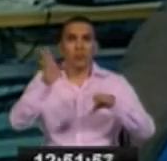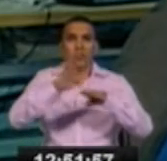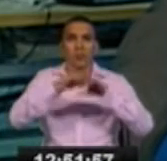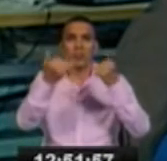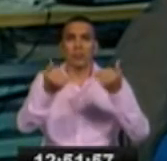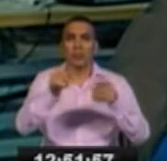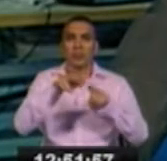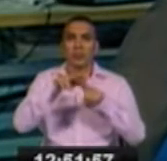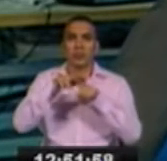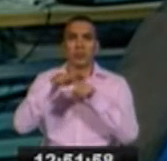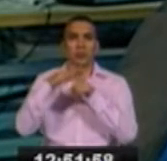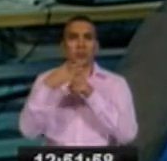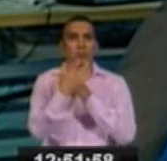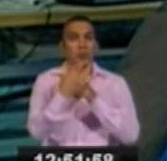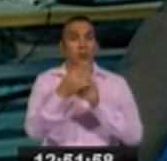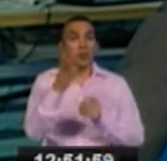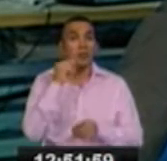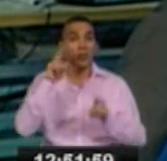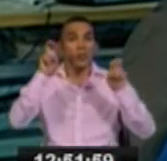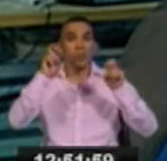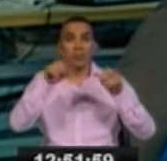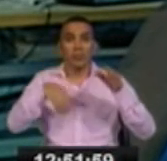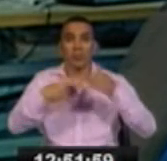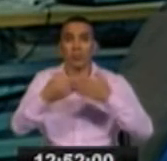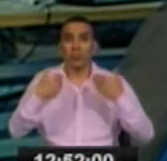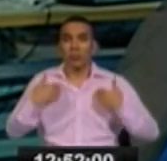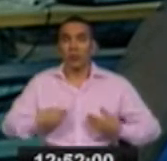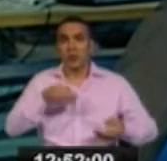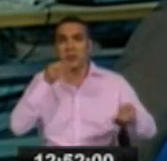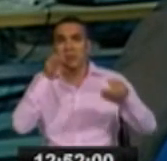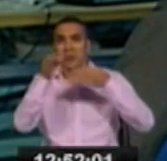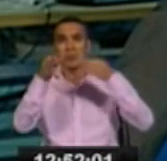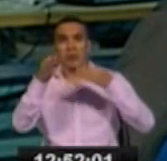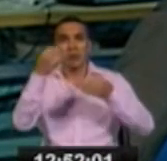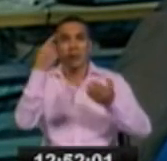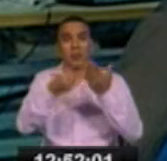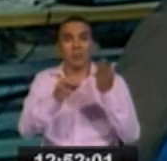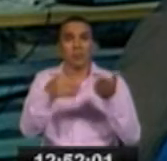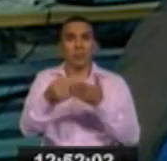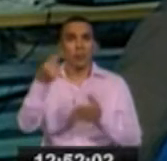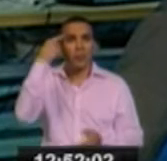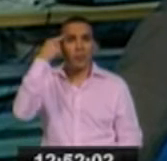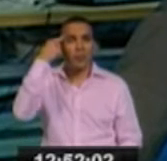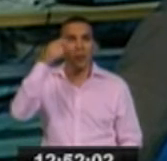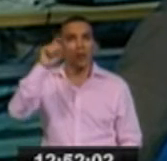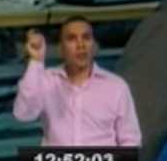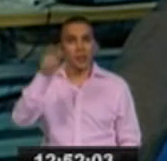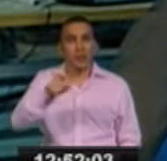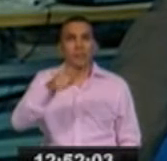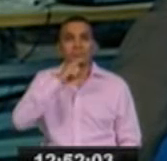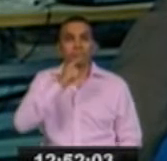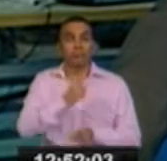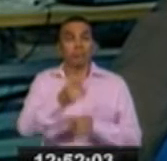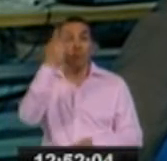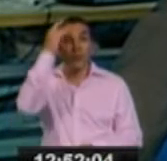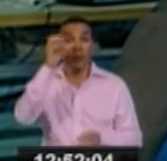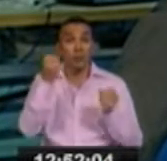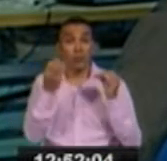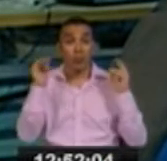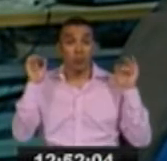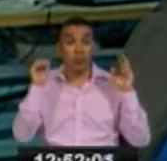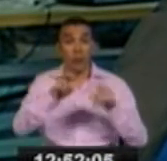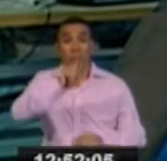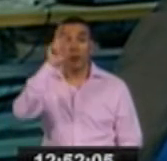Esta situación, Mauricio Gándara, experto en temas de movilidad humana, explica que la medida del gobierno es necesaria porque el flujo